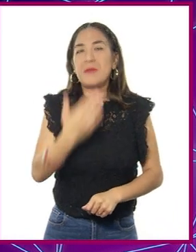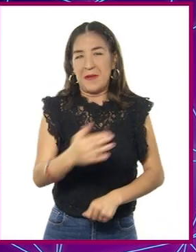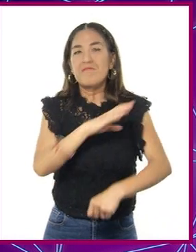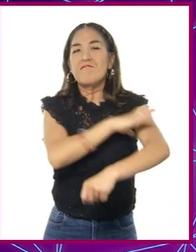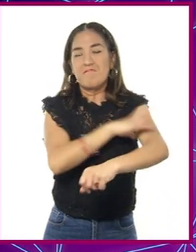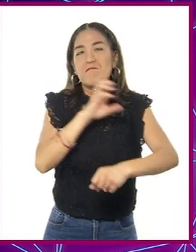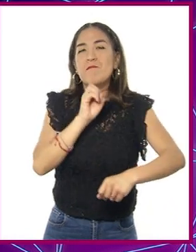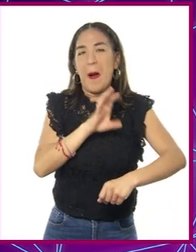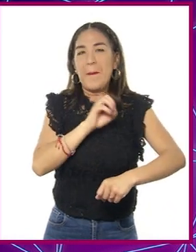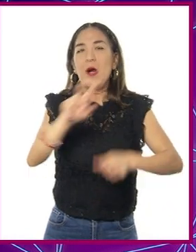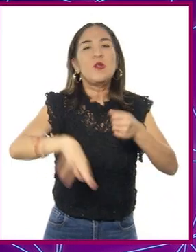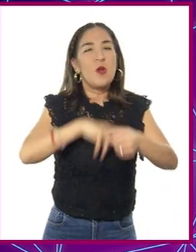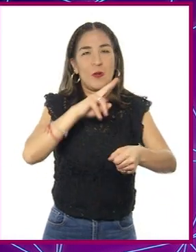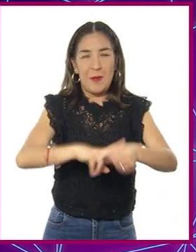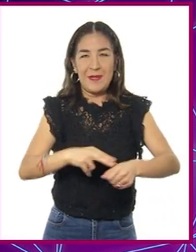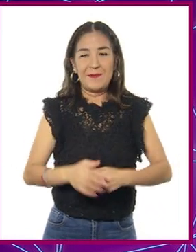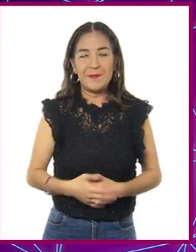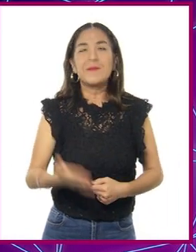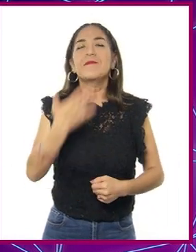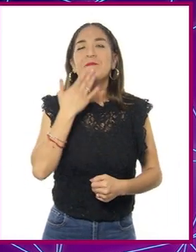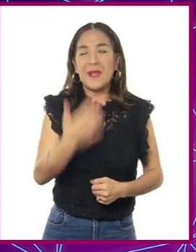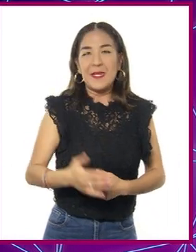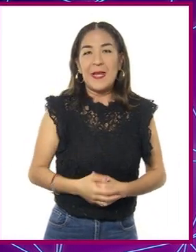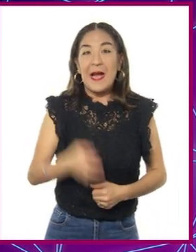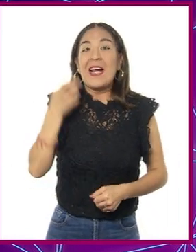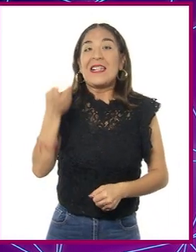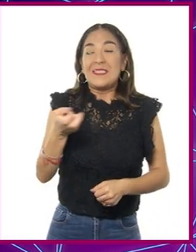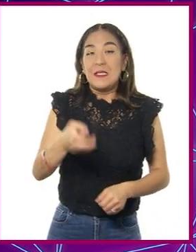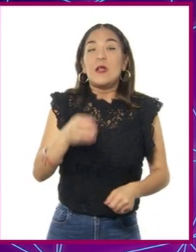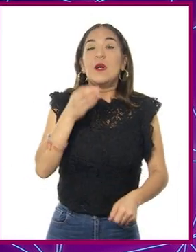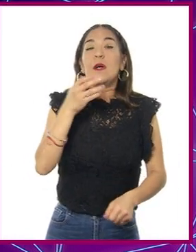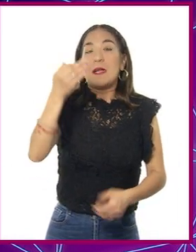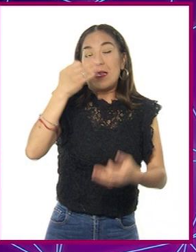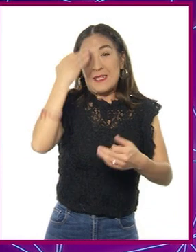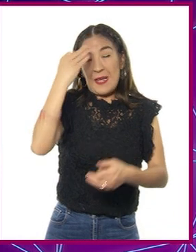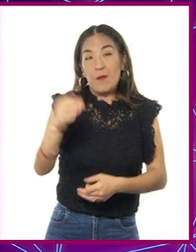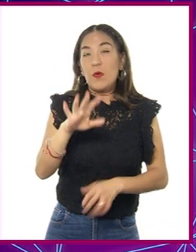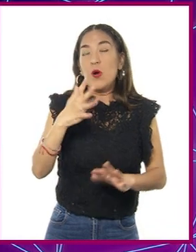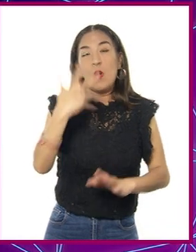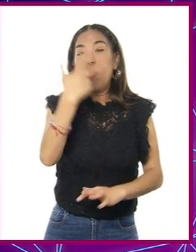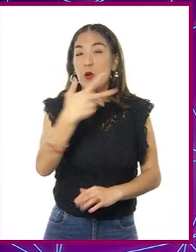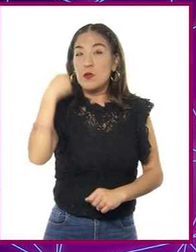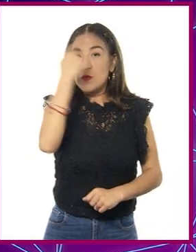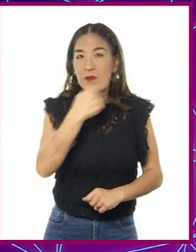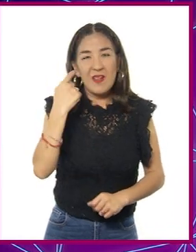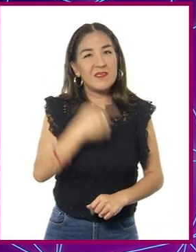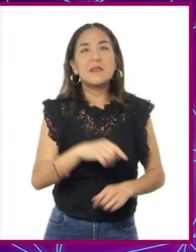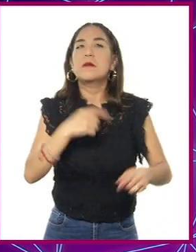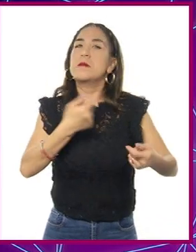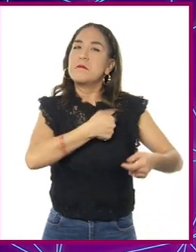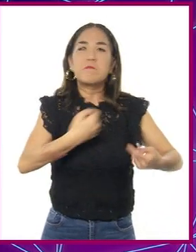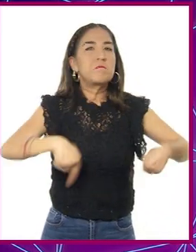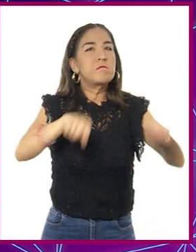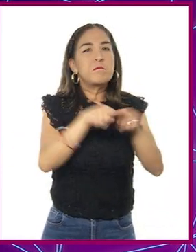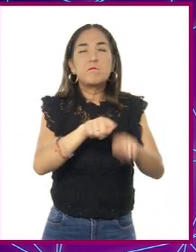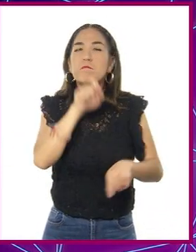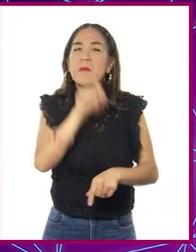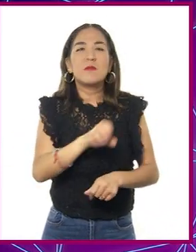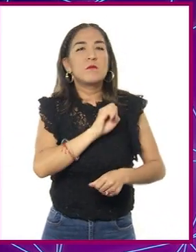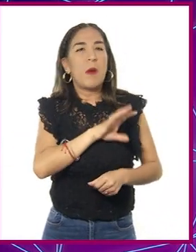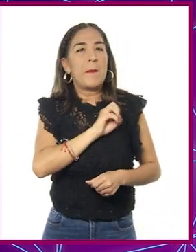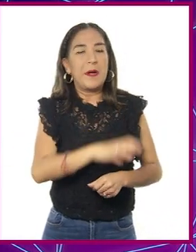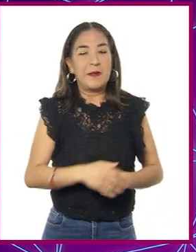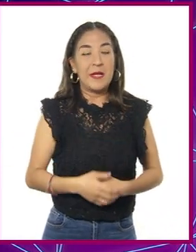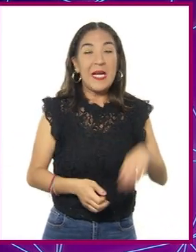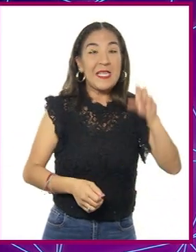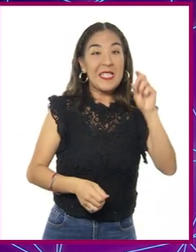Leslie. También se sabe que durante un lapso aproximado de 8 horas se mantuvo constante su presión arterial entre